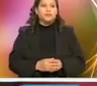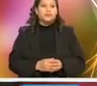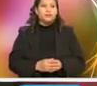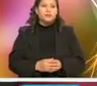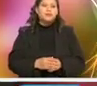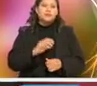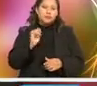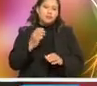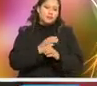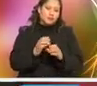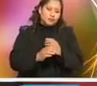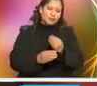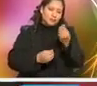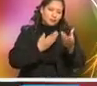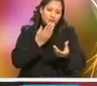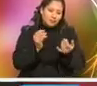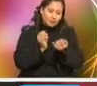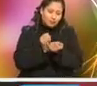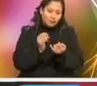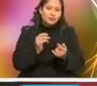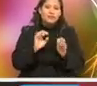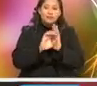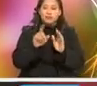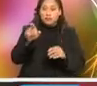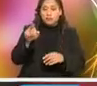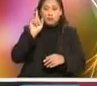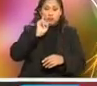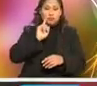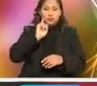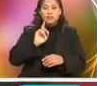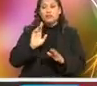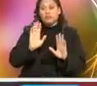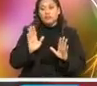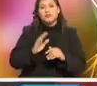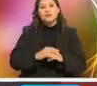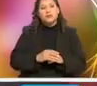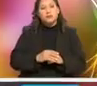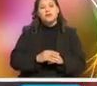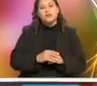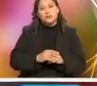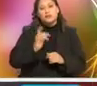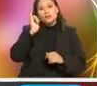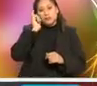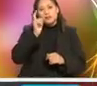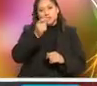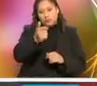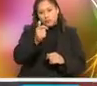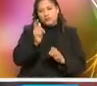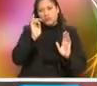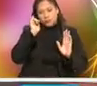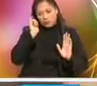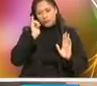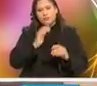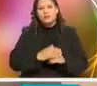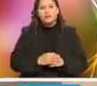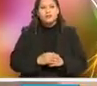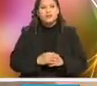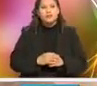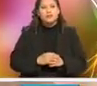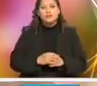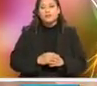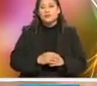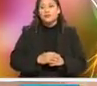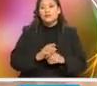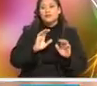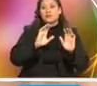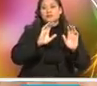otras cosas, en cuestiones de que a veces, pues por ser mujer te dicen, ya cada vez menos, espero, que no, es que fíjese que no le voy a dar el